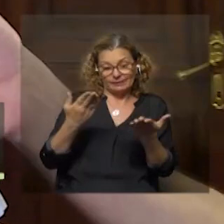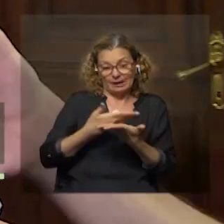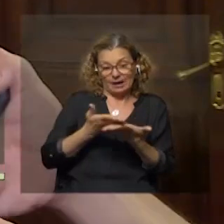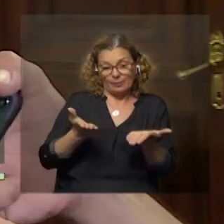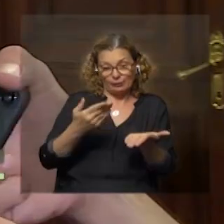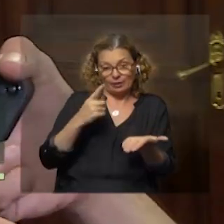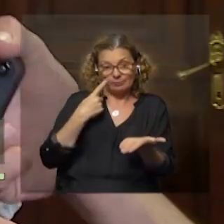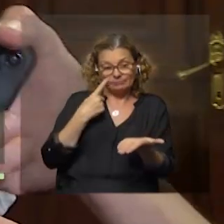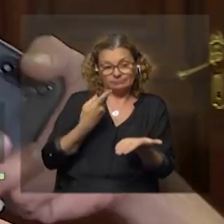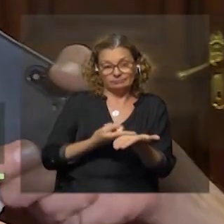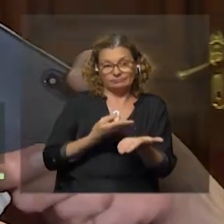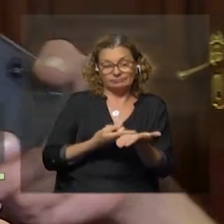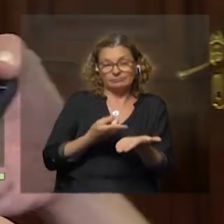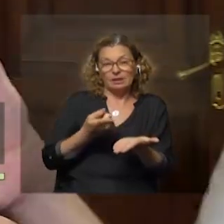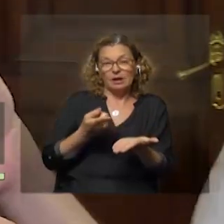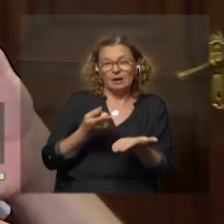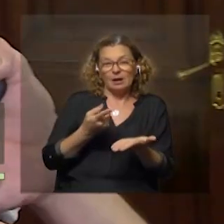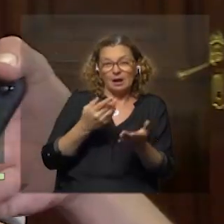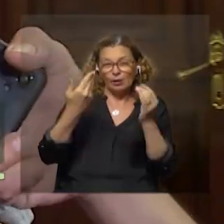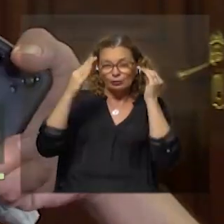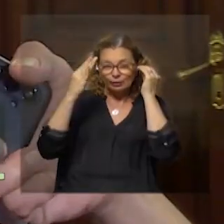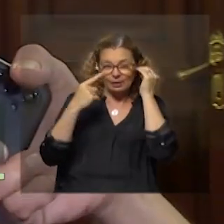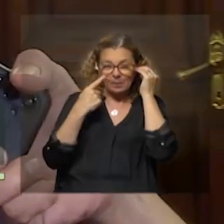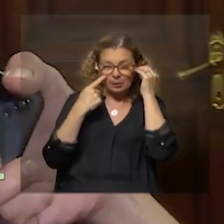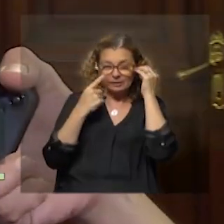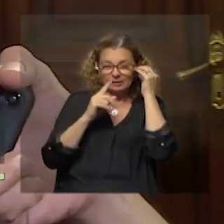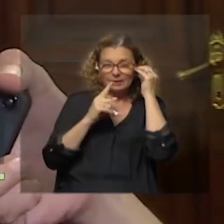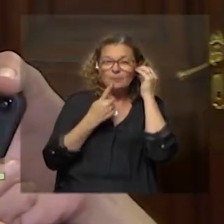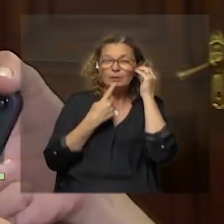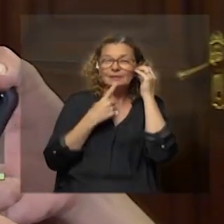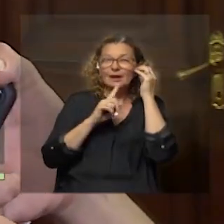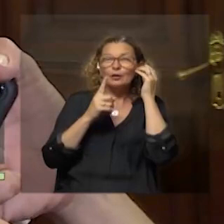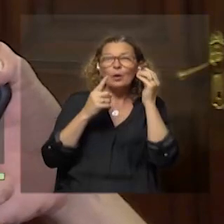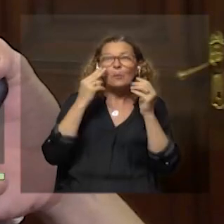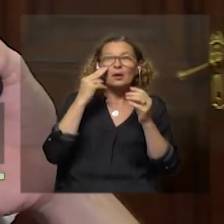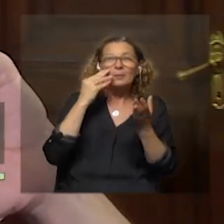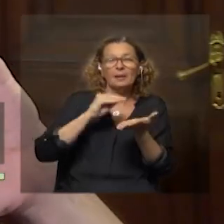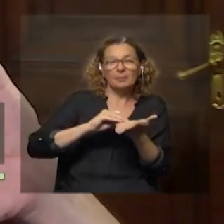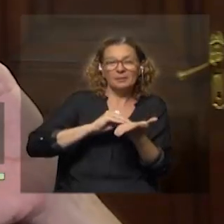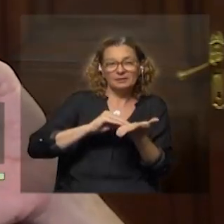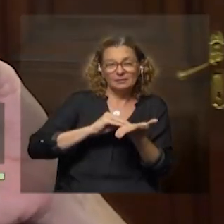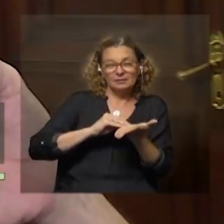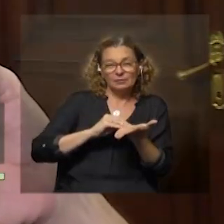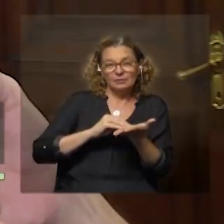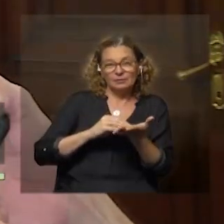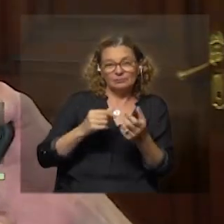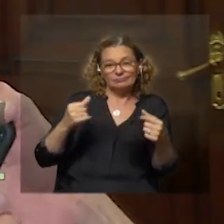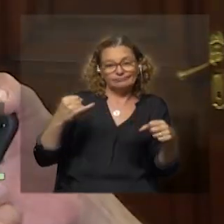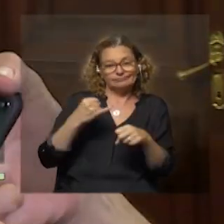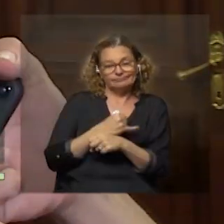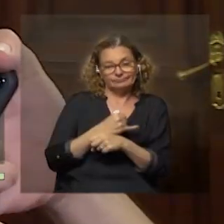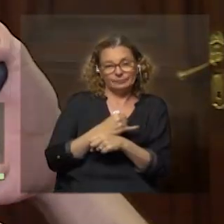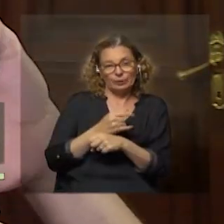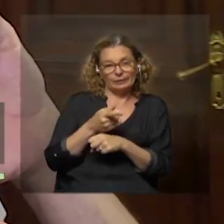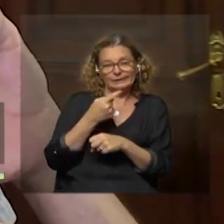que las autoridades políticas no los problemas administrativos sino las decisiones políticas este fallaron y